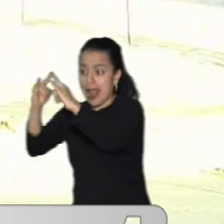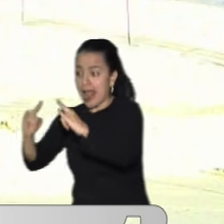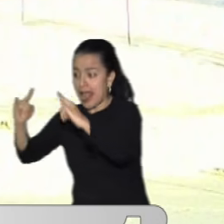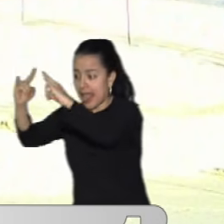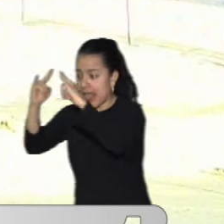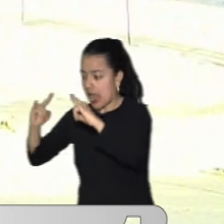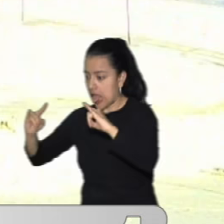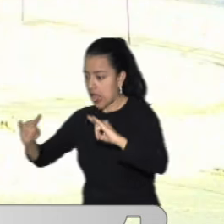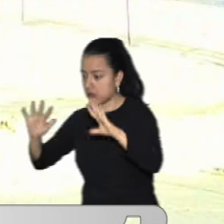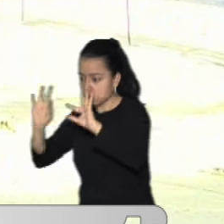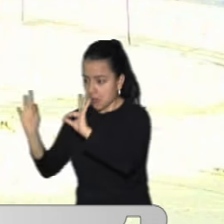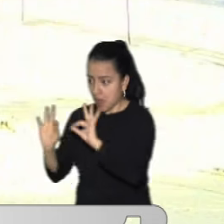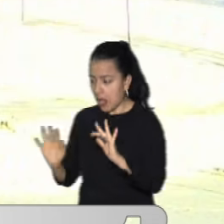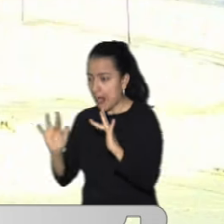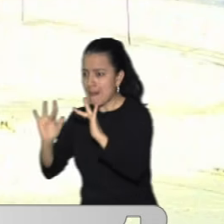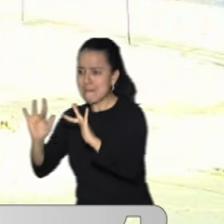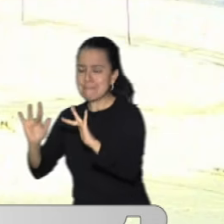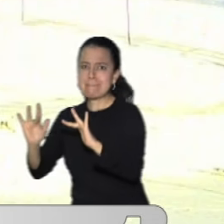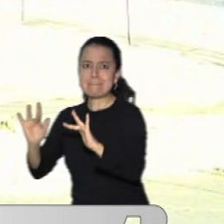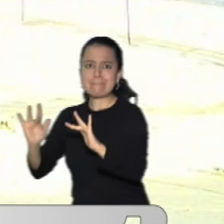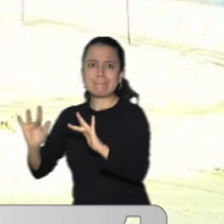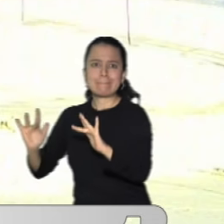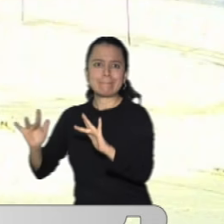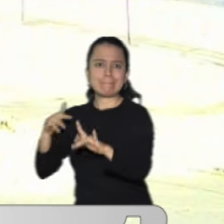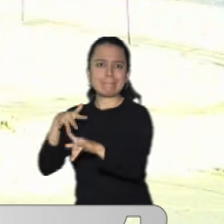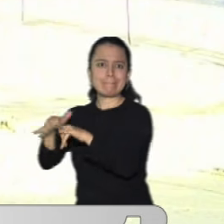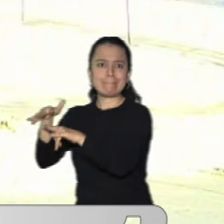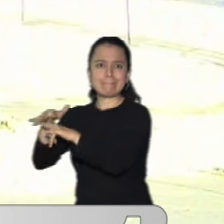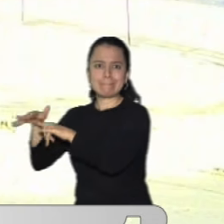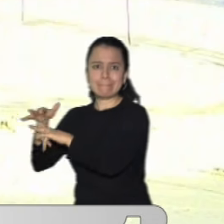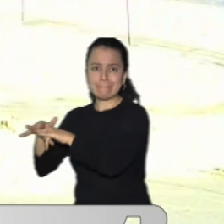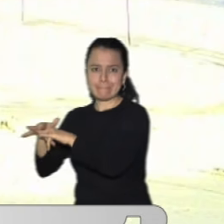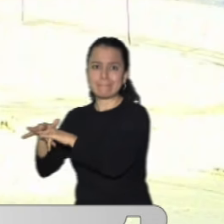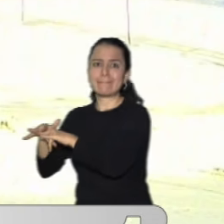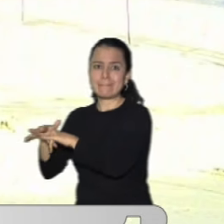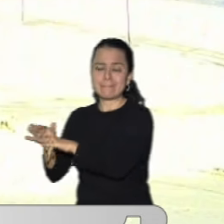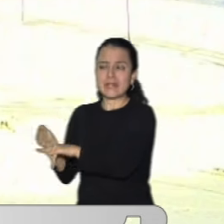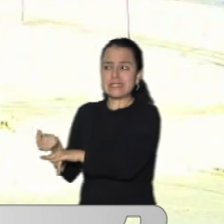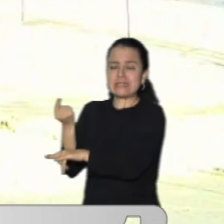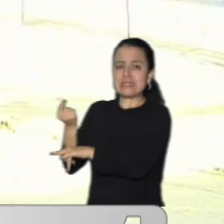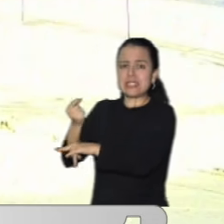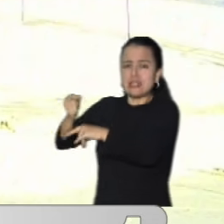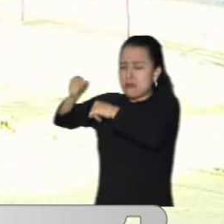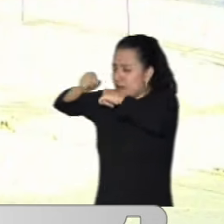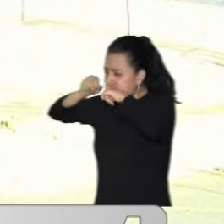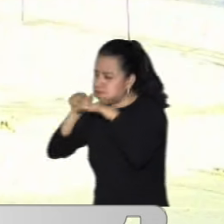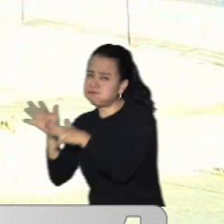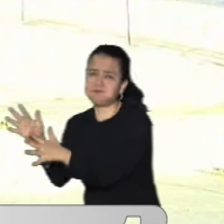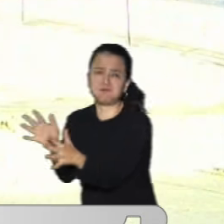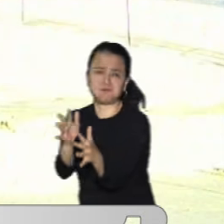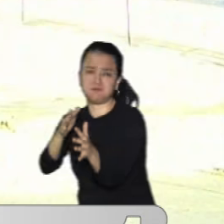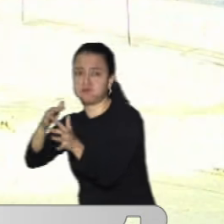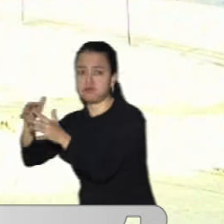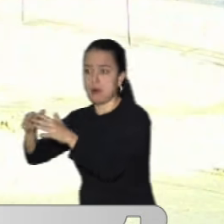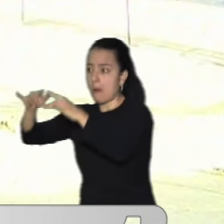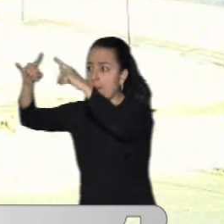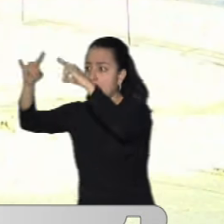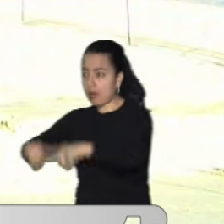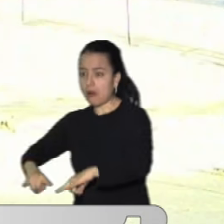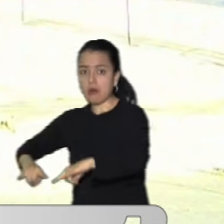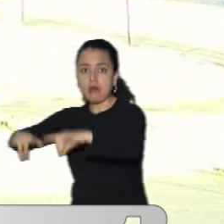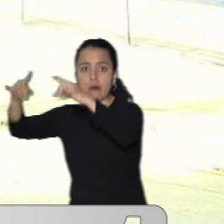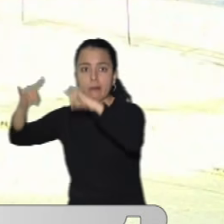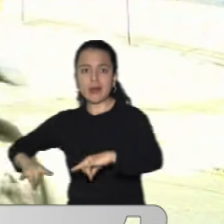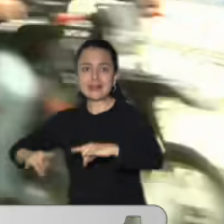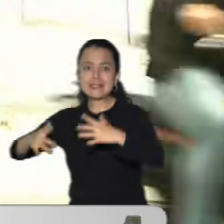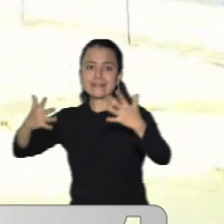habían dispuesto para estas personas desplazadas quedaron afectadas por un fuerte vendaval que afectó el municipio en las últimas horas. Y ya hace